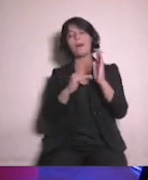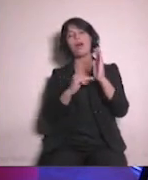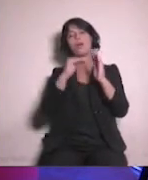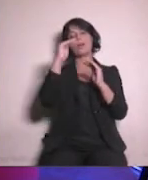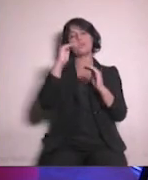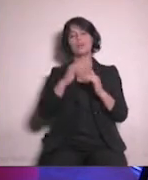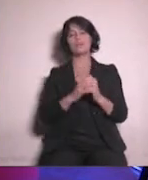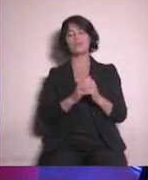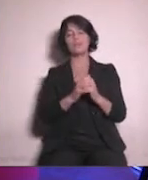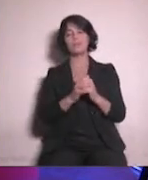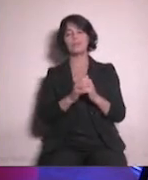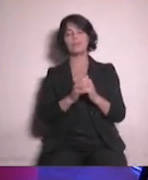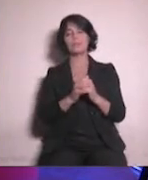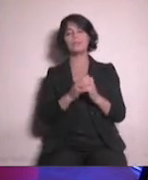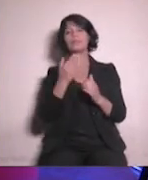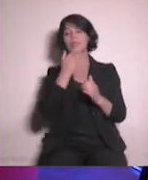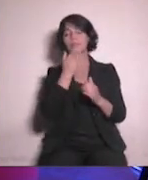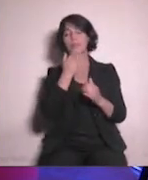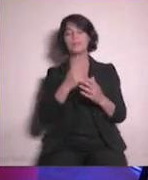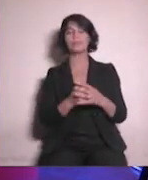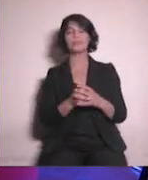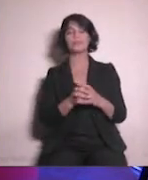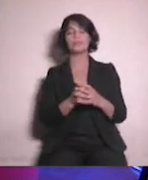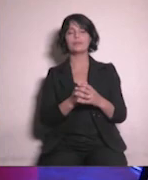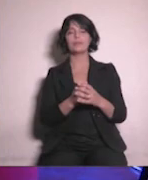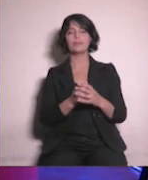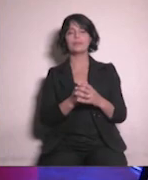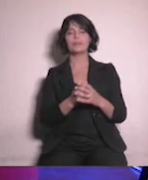engrosarlo también.